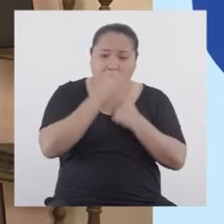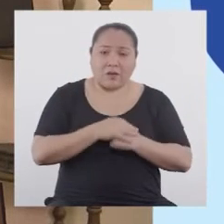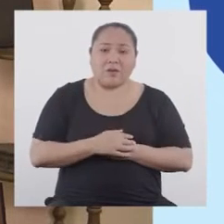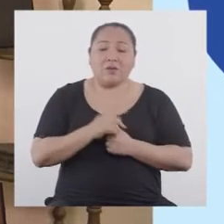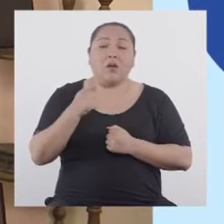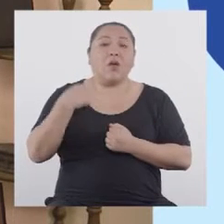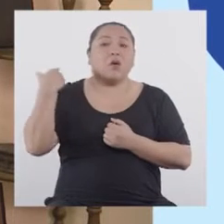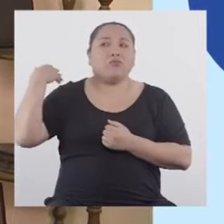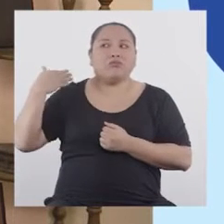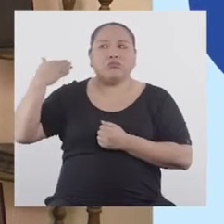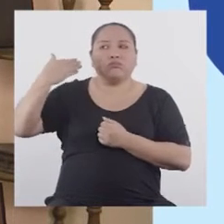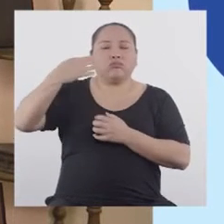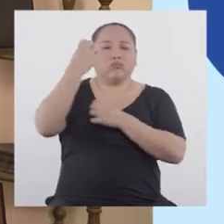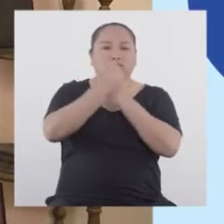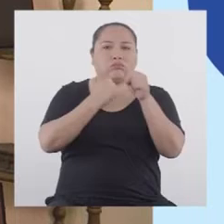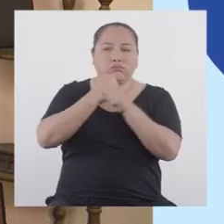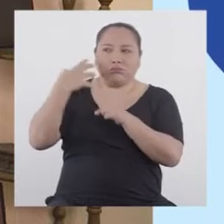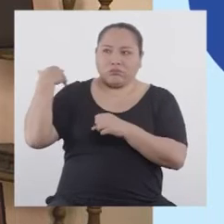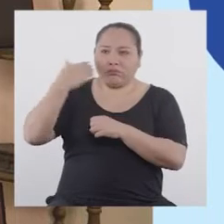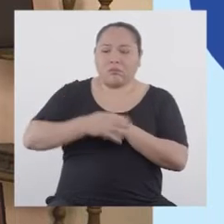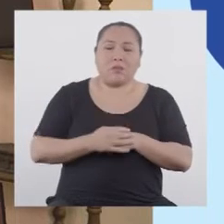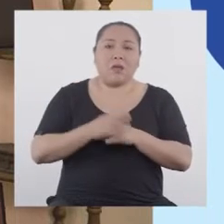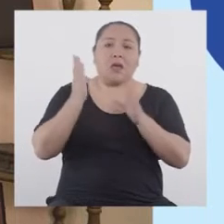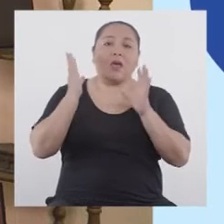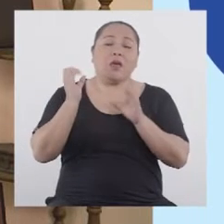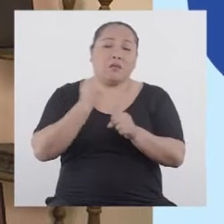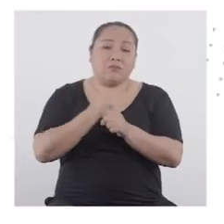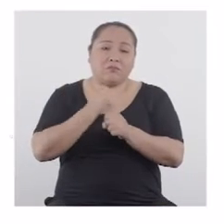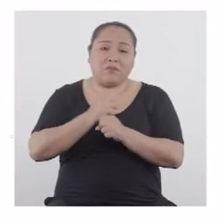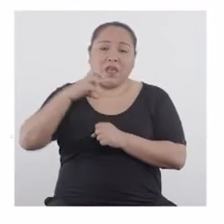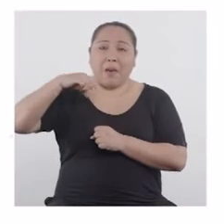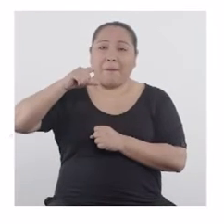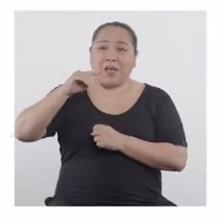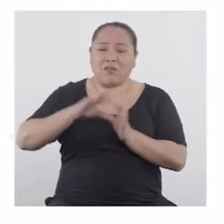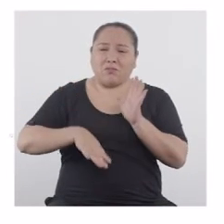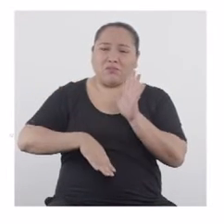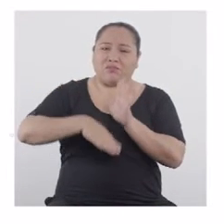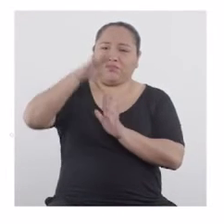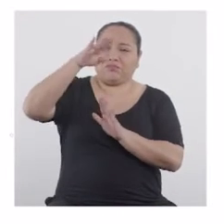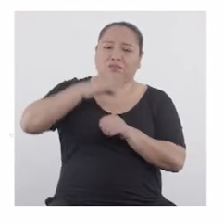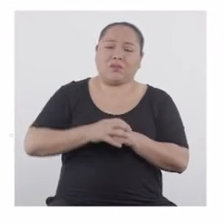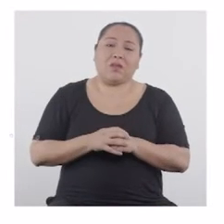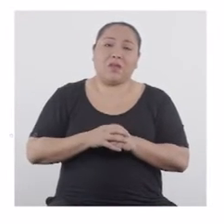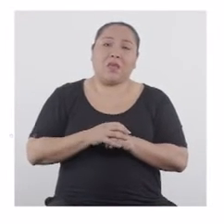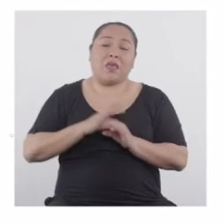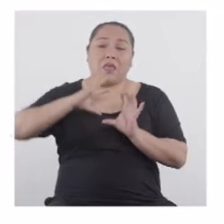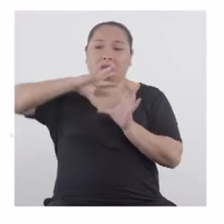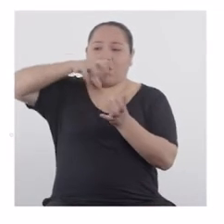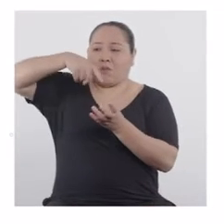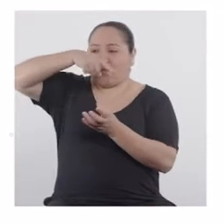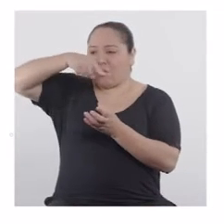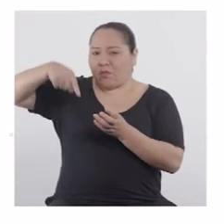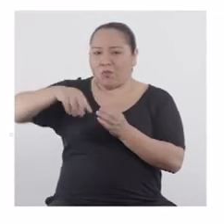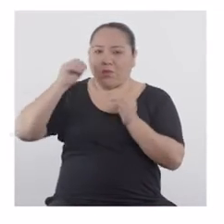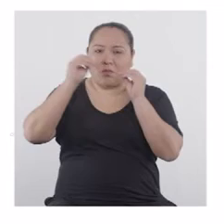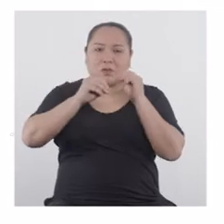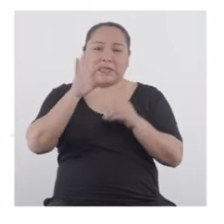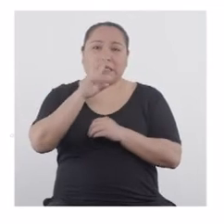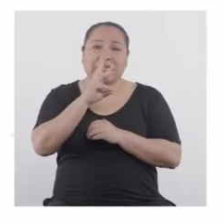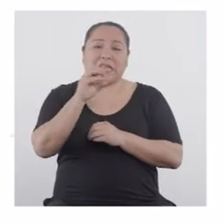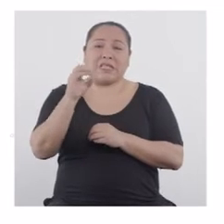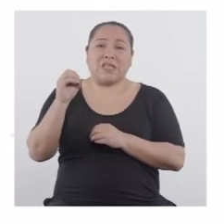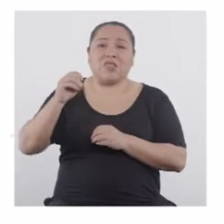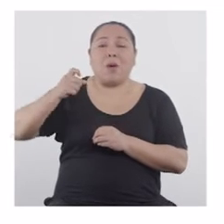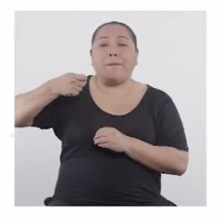comentarios que en los últimos años la producción de plástico se ha acelerado y la producción mundial se ha fijado en